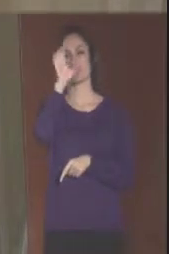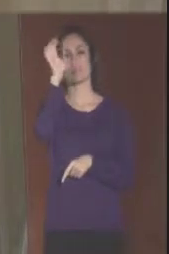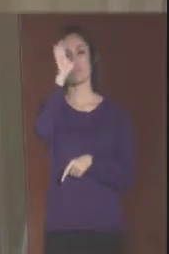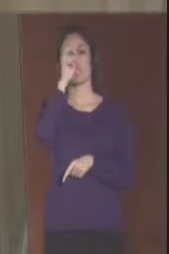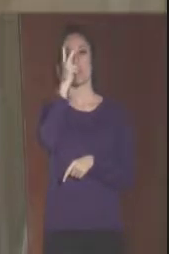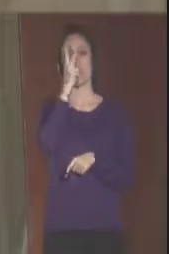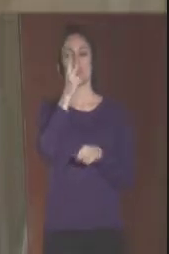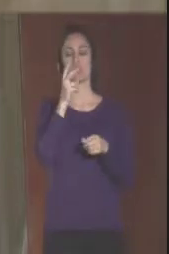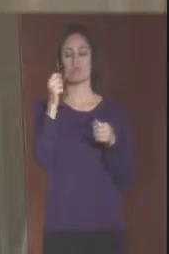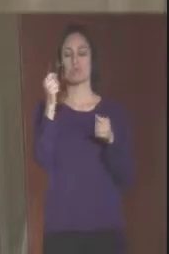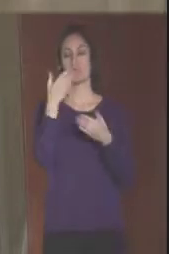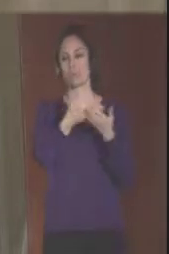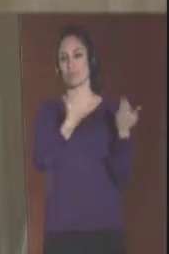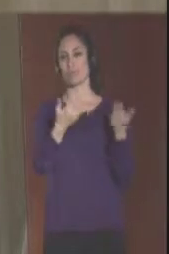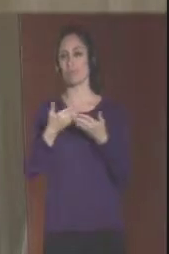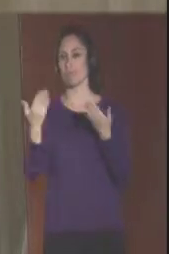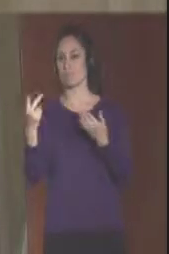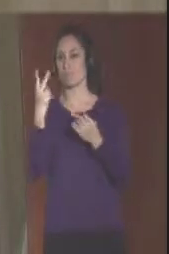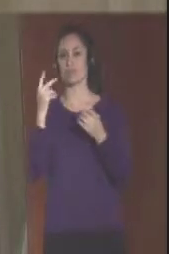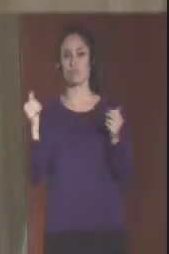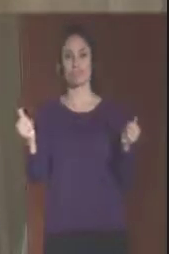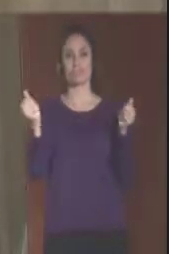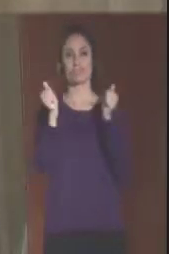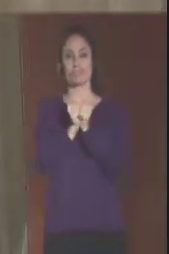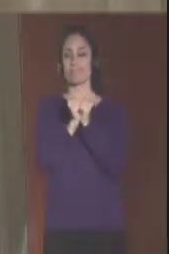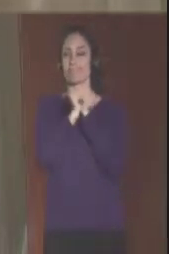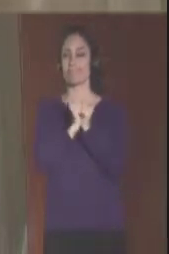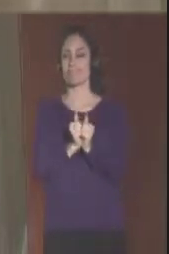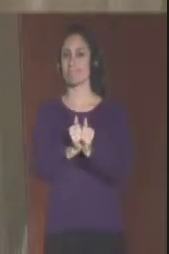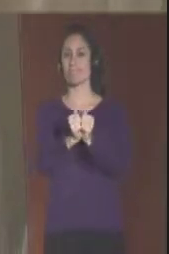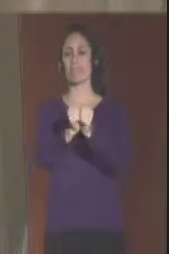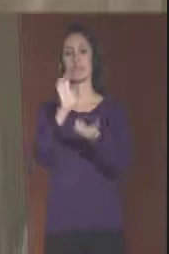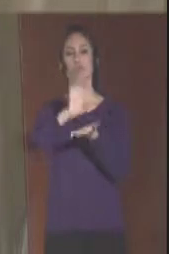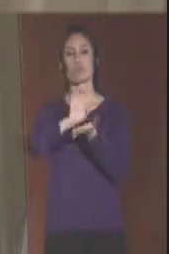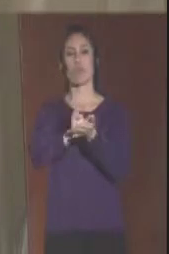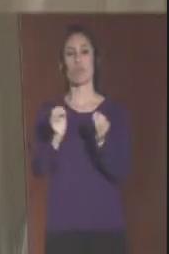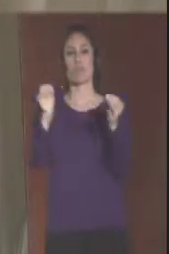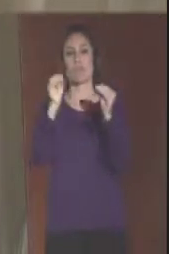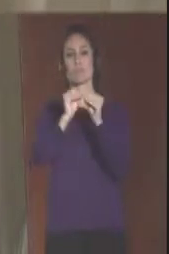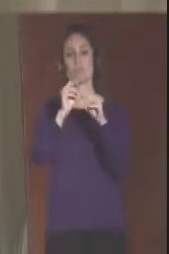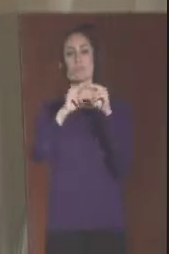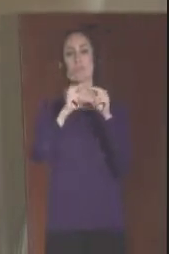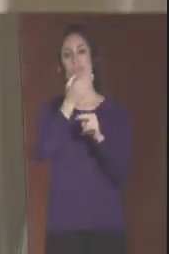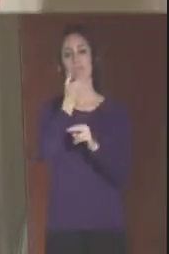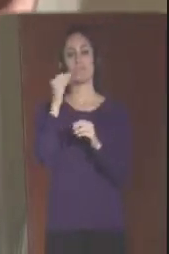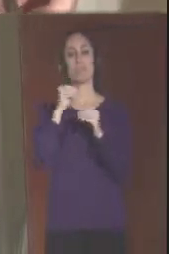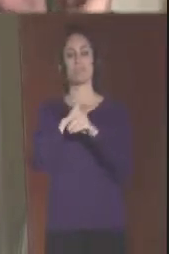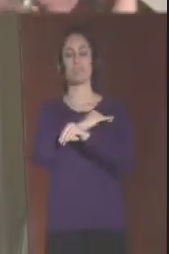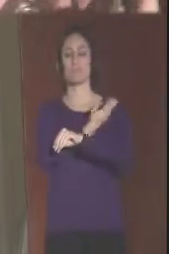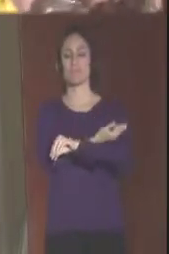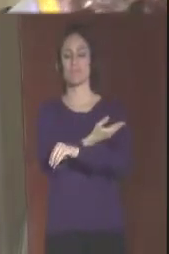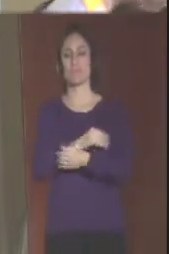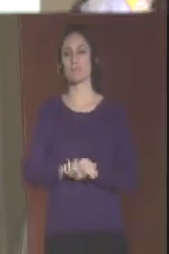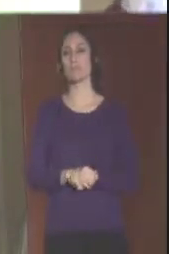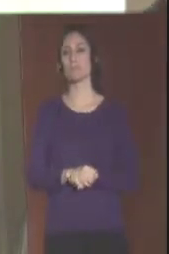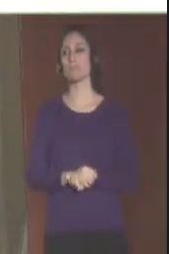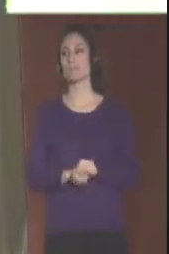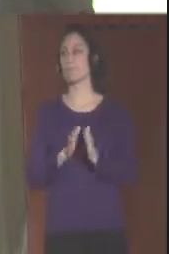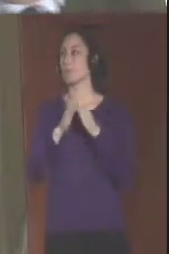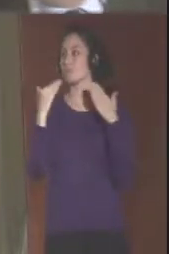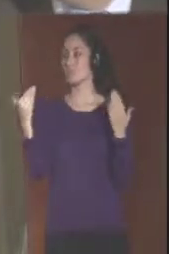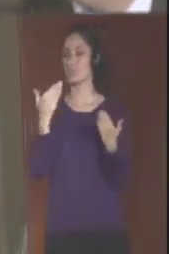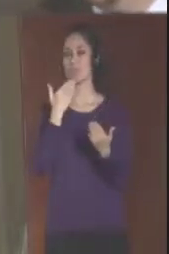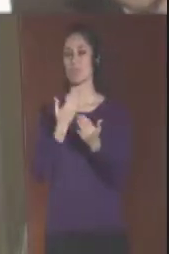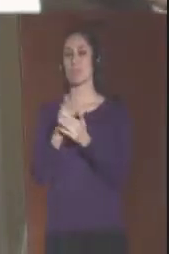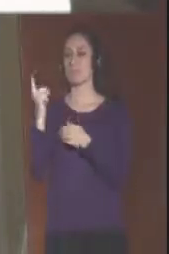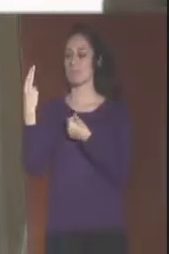construir também cidades mais resilientes. Y así podremos crear ciudades más resilientes. Bien, muchísimas gracias a los panelistas por